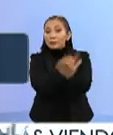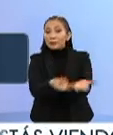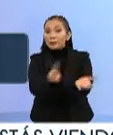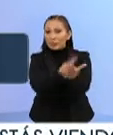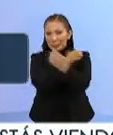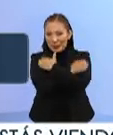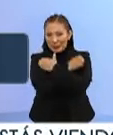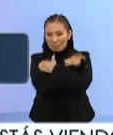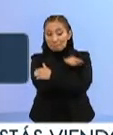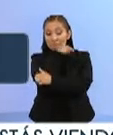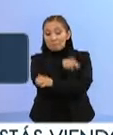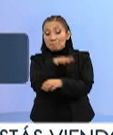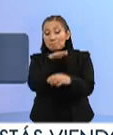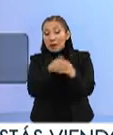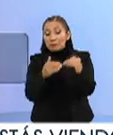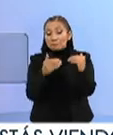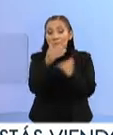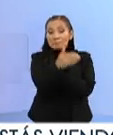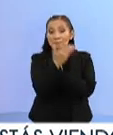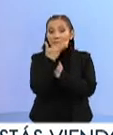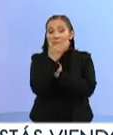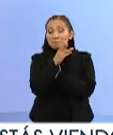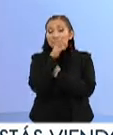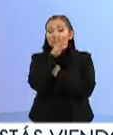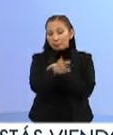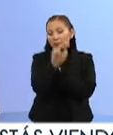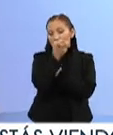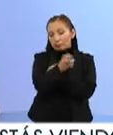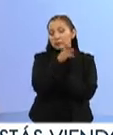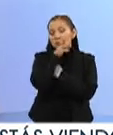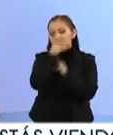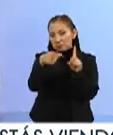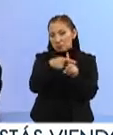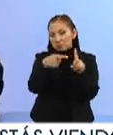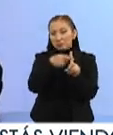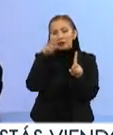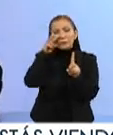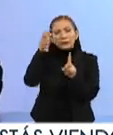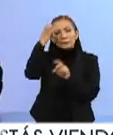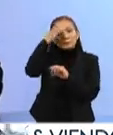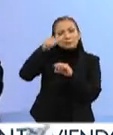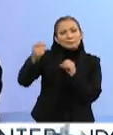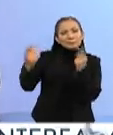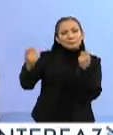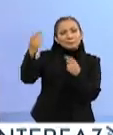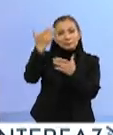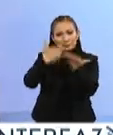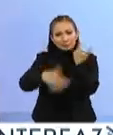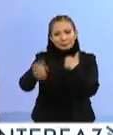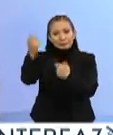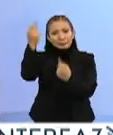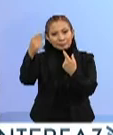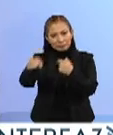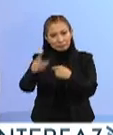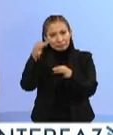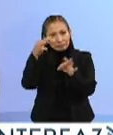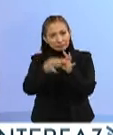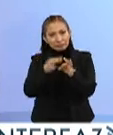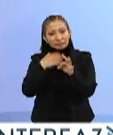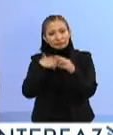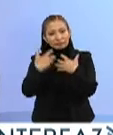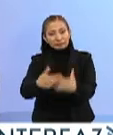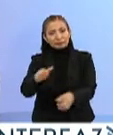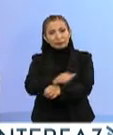dual ha dado sus primeros resultados, por supuesto resultados positivos. Vamos a ver la experiencia de éxito que se ha concretado en una